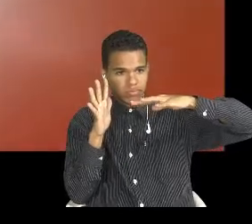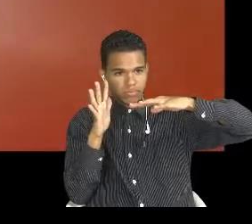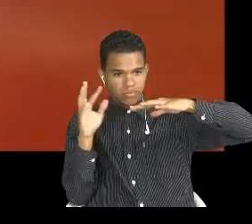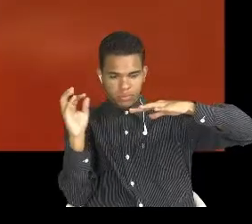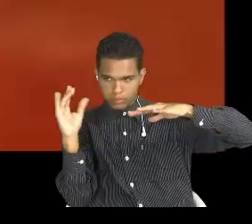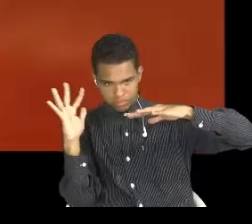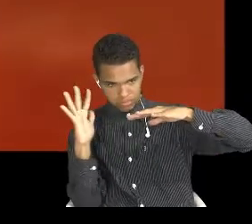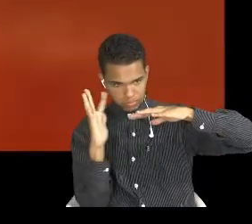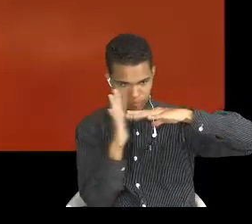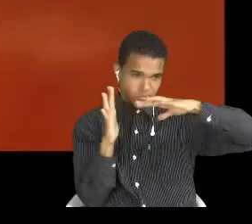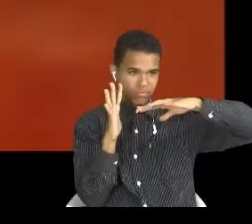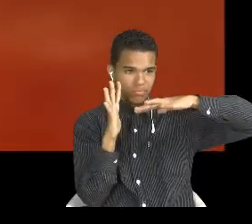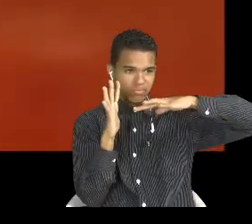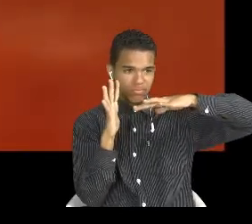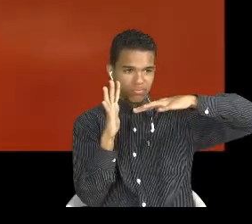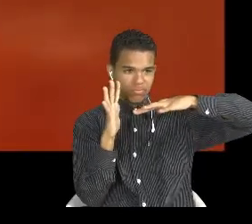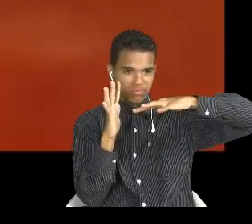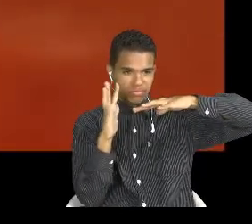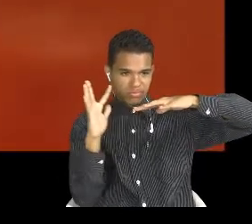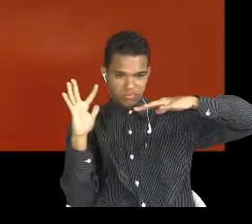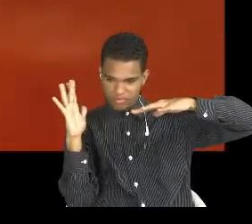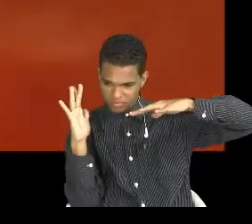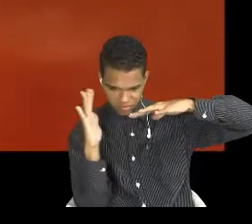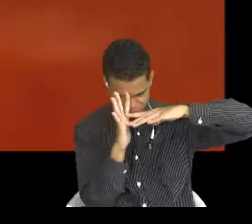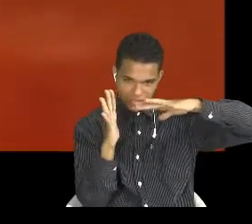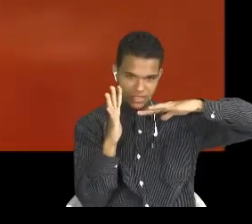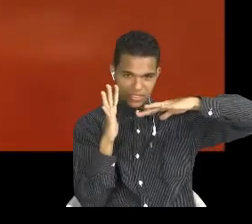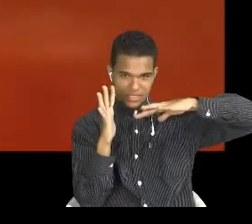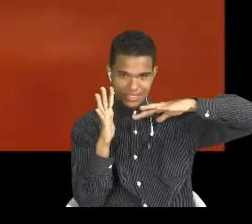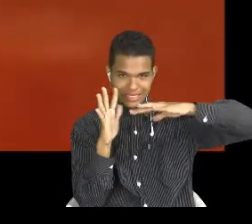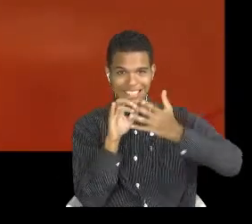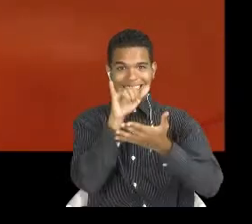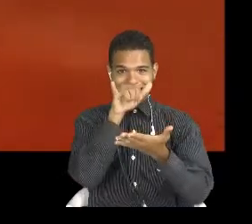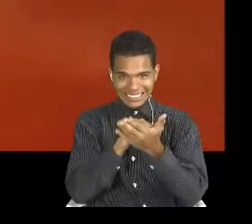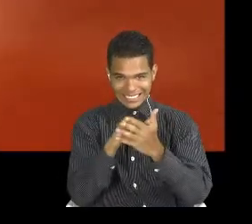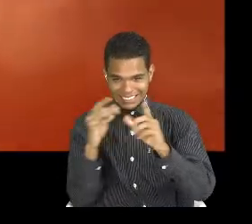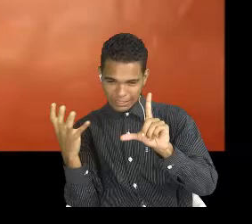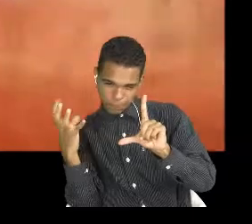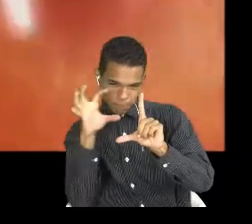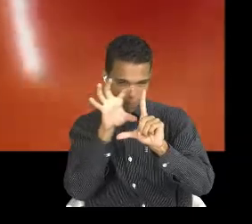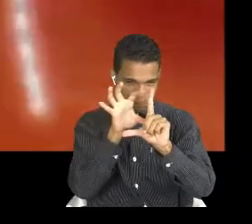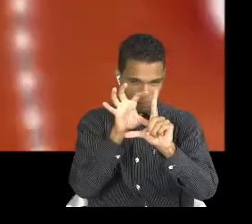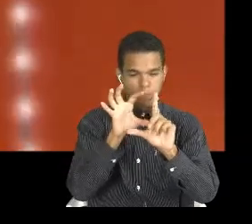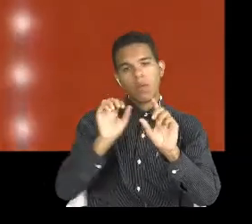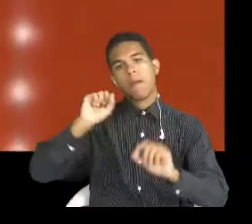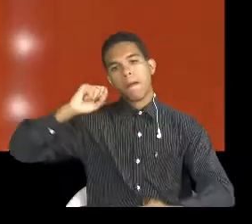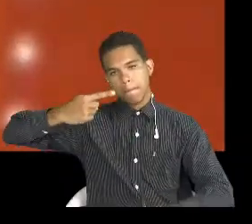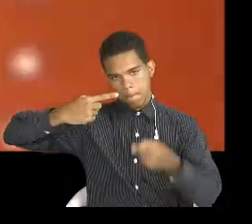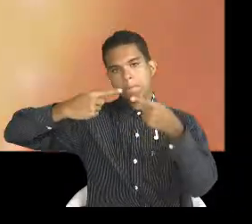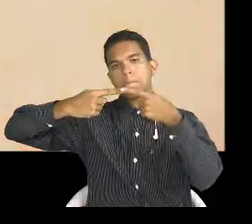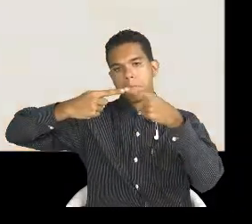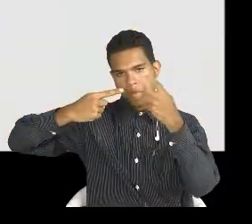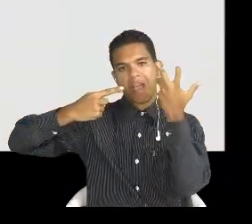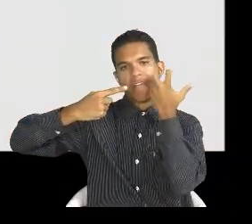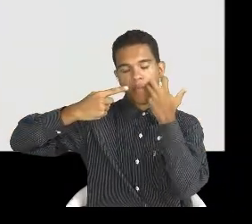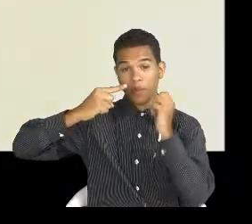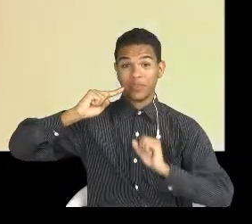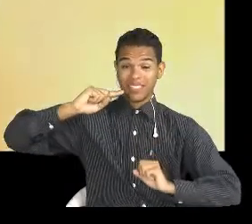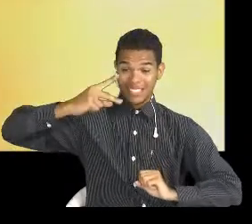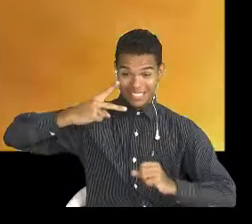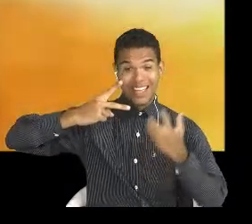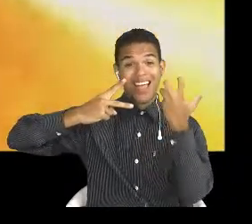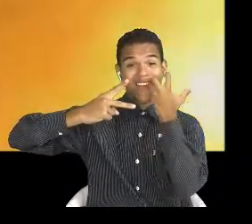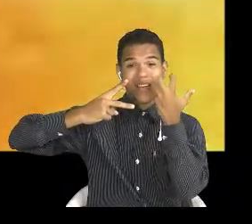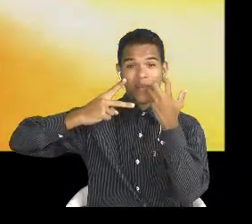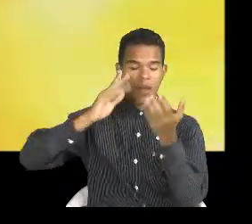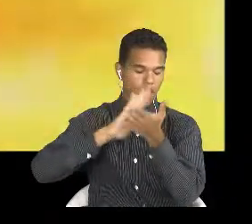intraocular. Eso es como para el manejo específico del glaucoma de ángulo abierto primario. Para el glaucoma secundario,